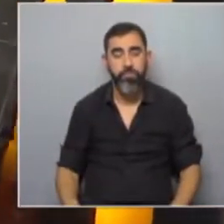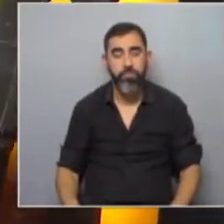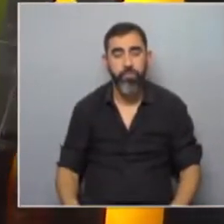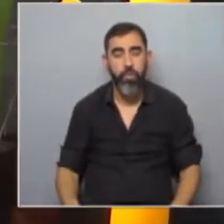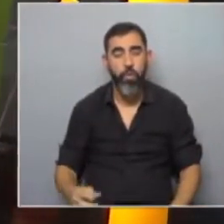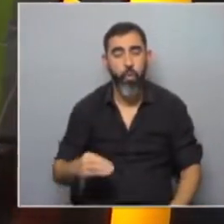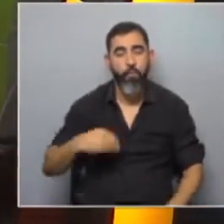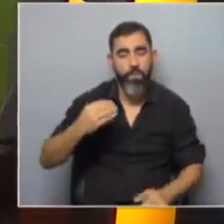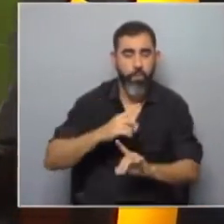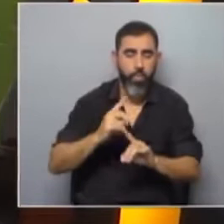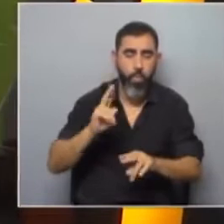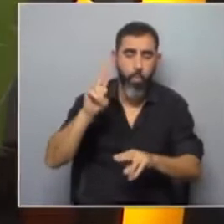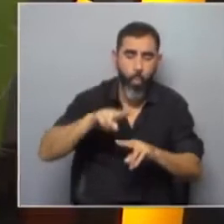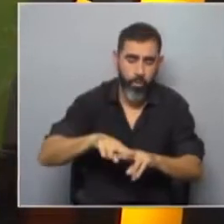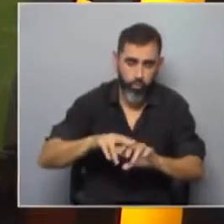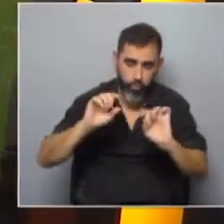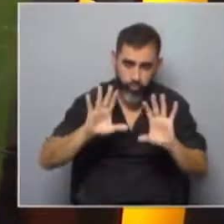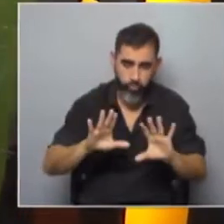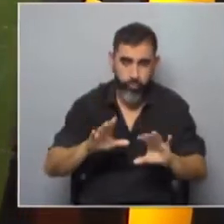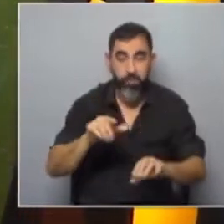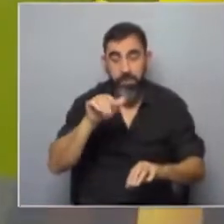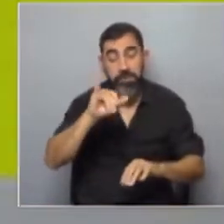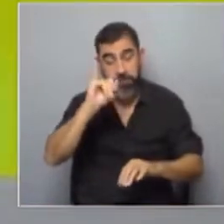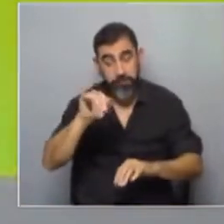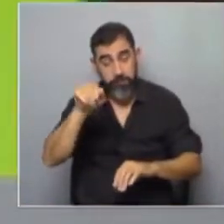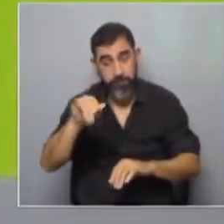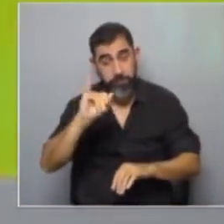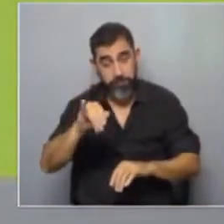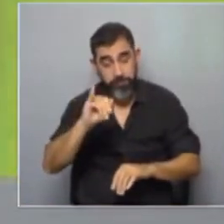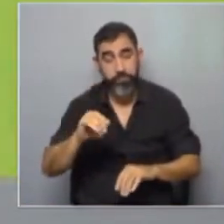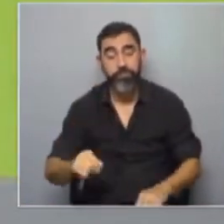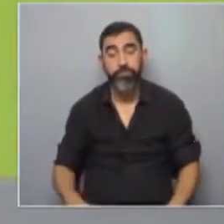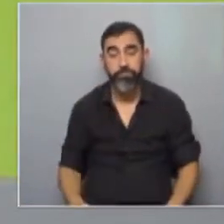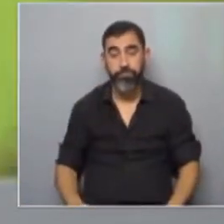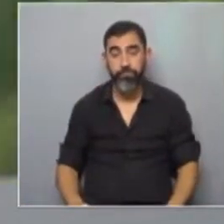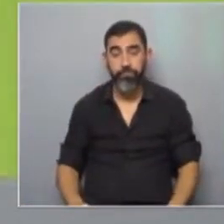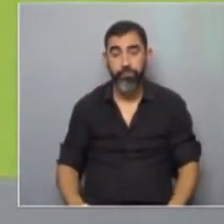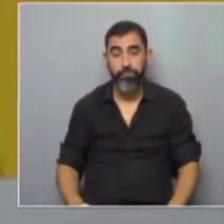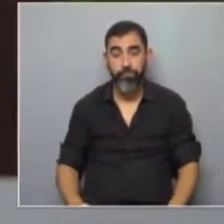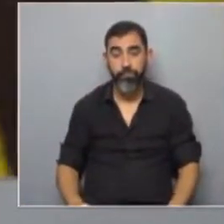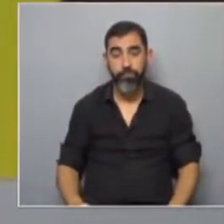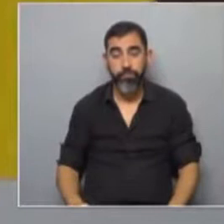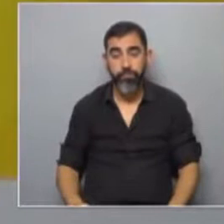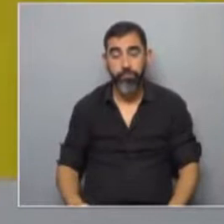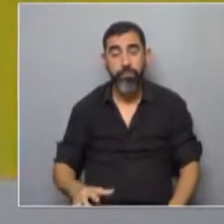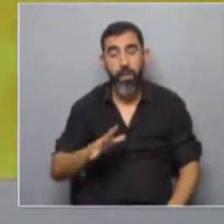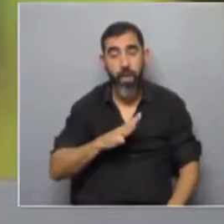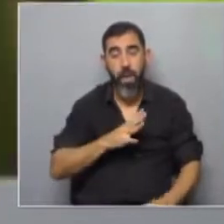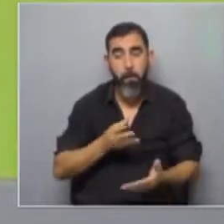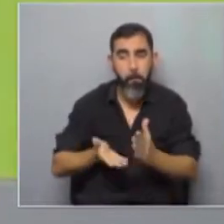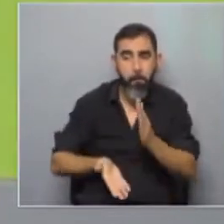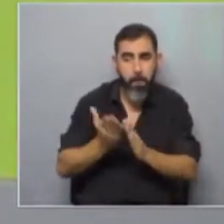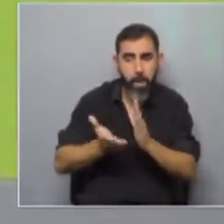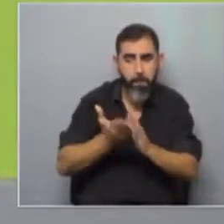viendo, y el oso hormiguero grande, que es el tamanduá bandera, también le dicen, que es mucho más grande, que en Uruguay hay algún